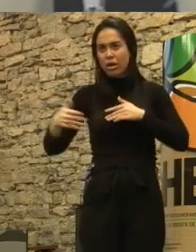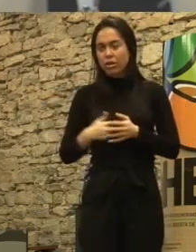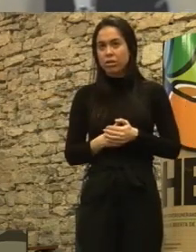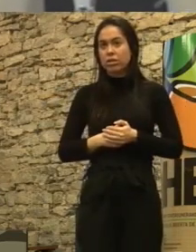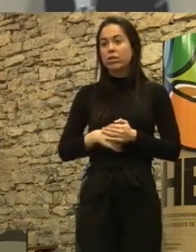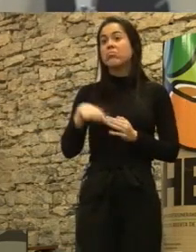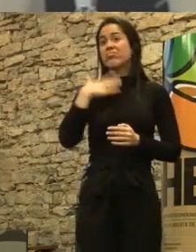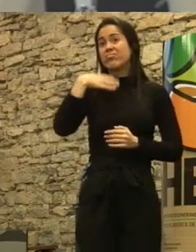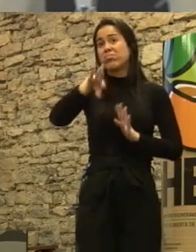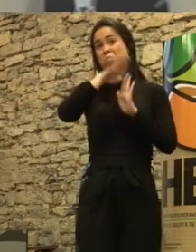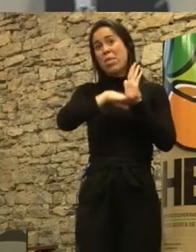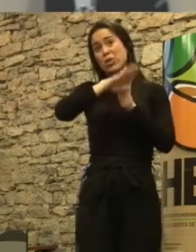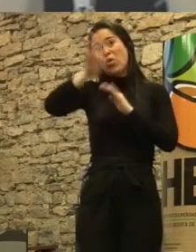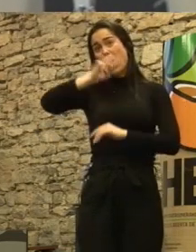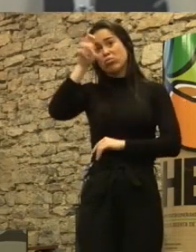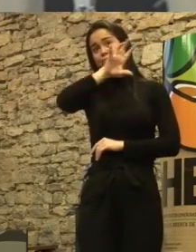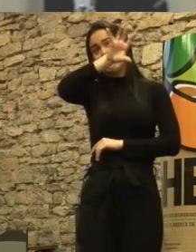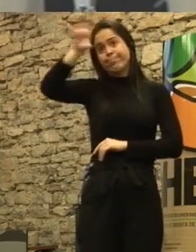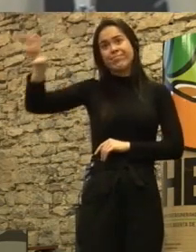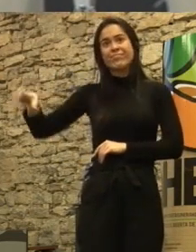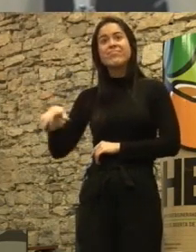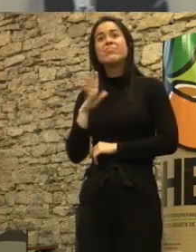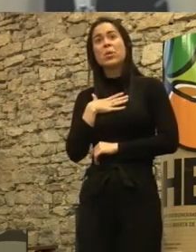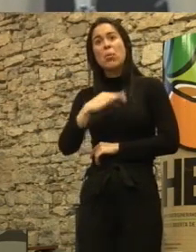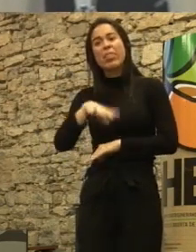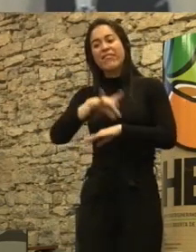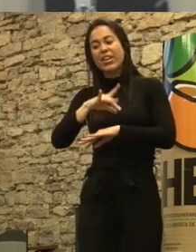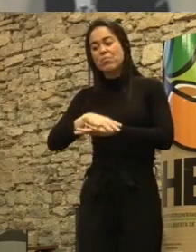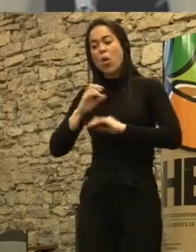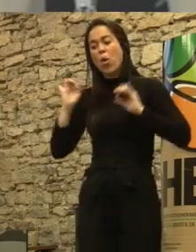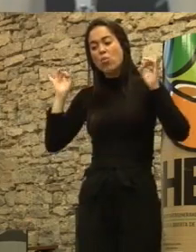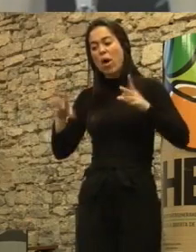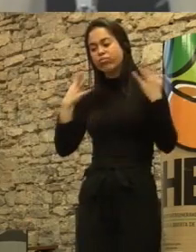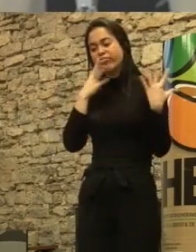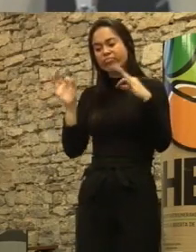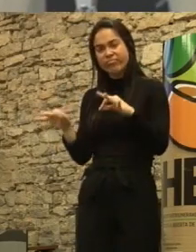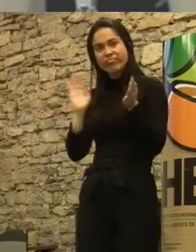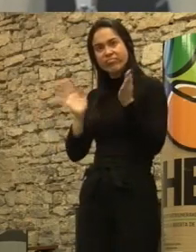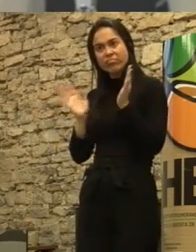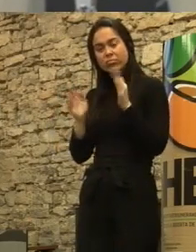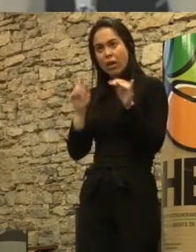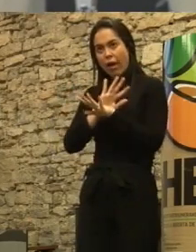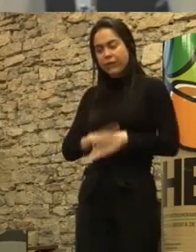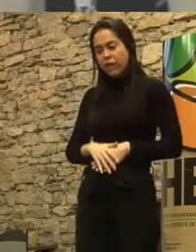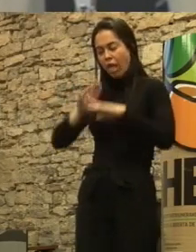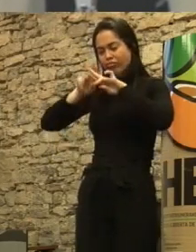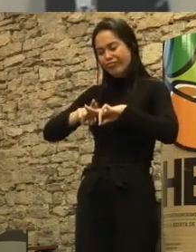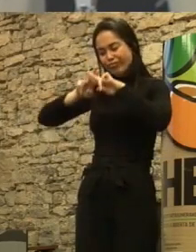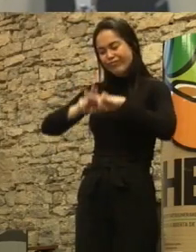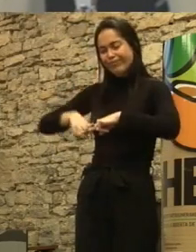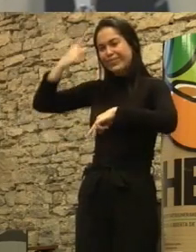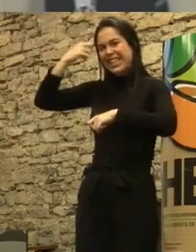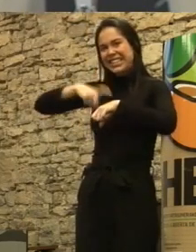países siguen tratando a la persona trans como un enfermo y pasan su tratamiento por análisis de tipo psicológico